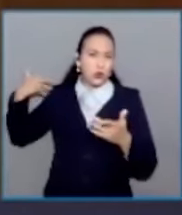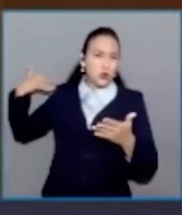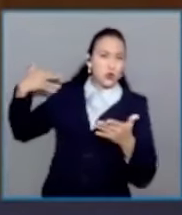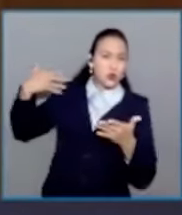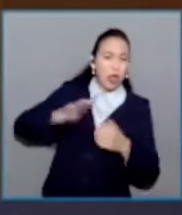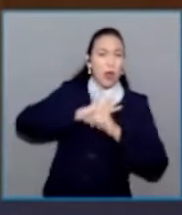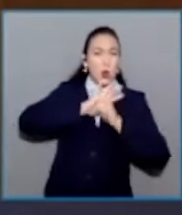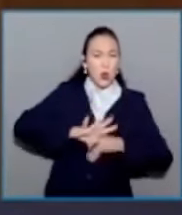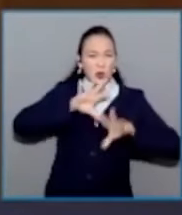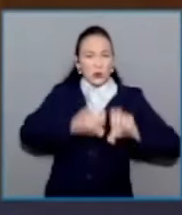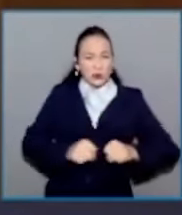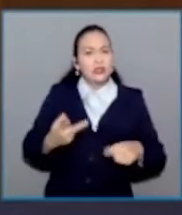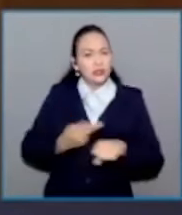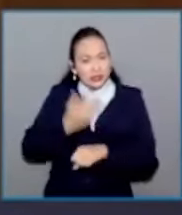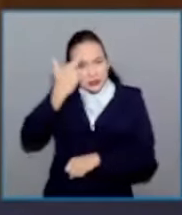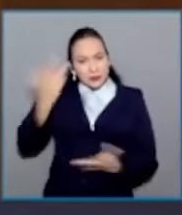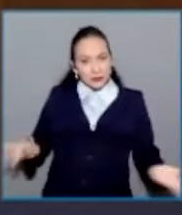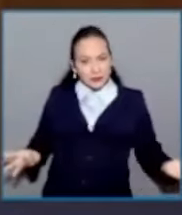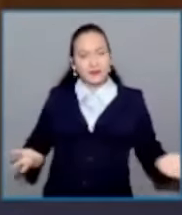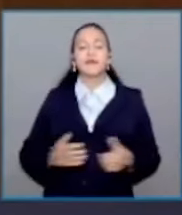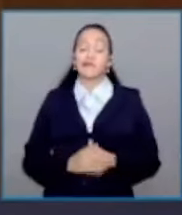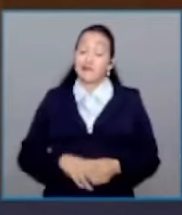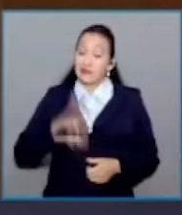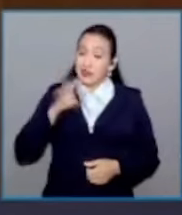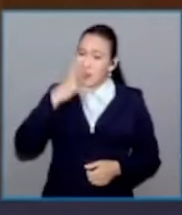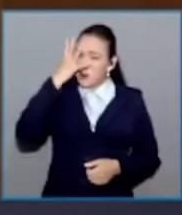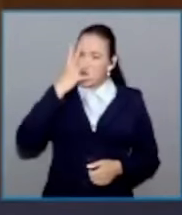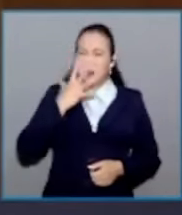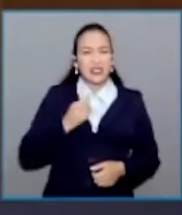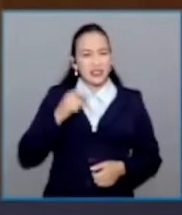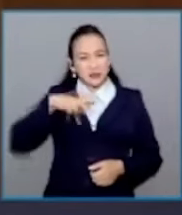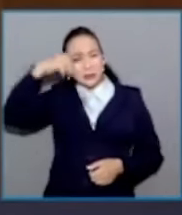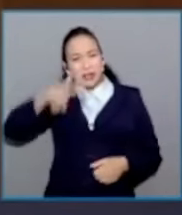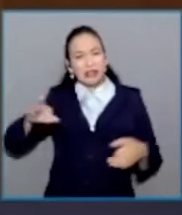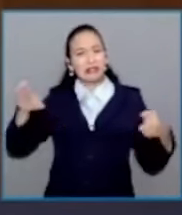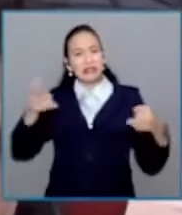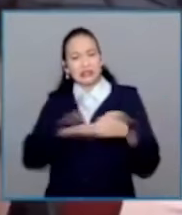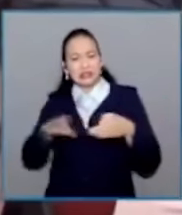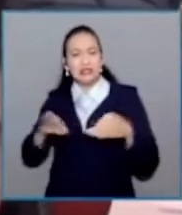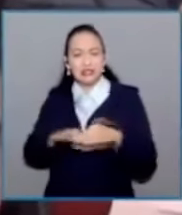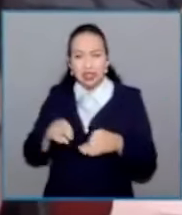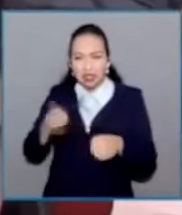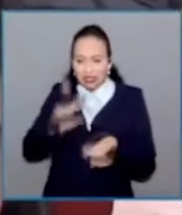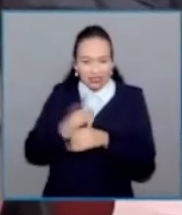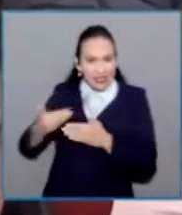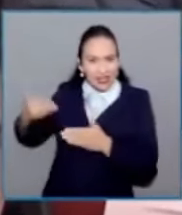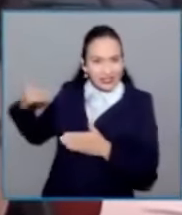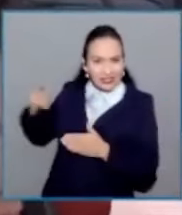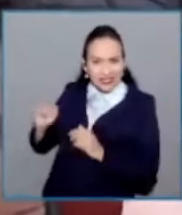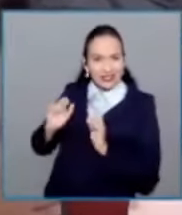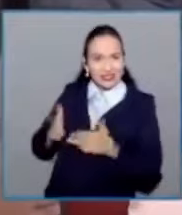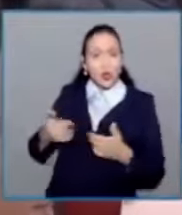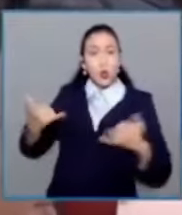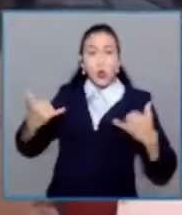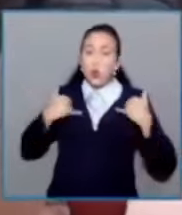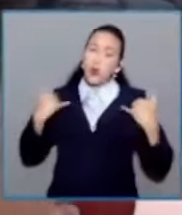esto ya nada más falta que pongan candidato a la presidencia y no duden que un día de estos lo hagan